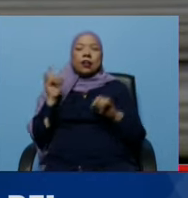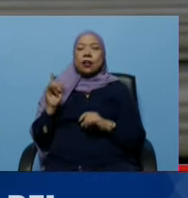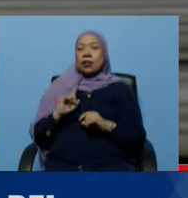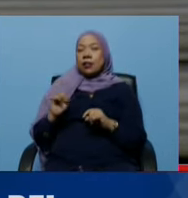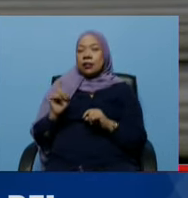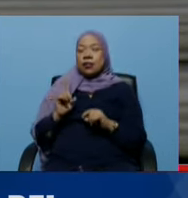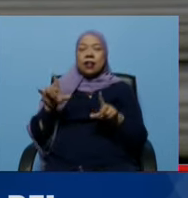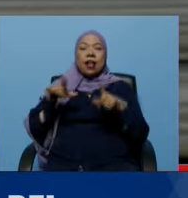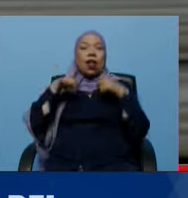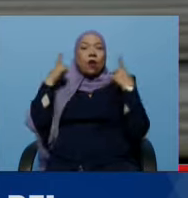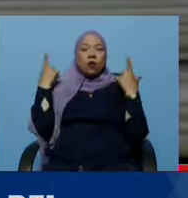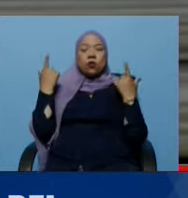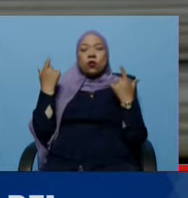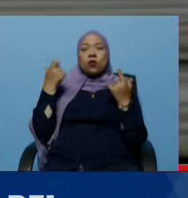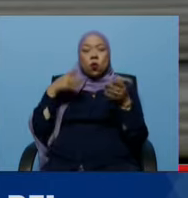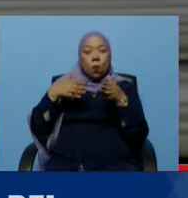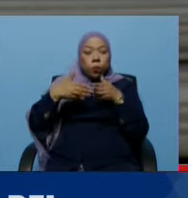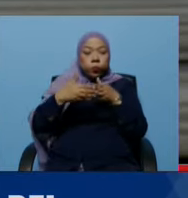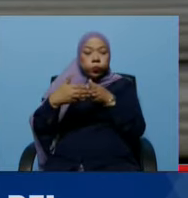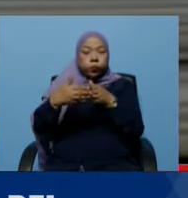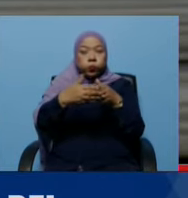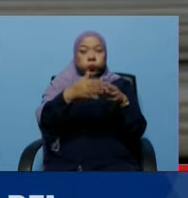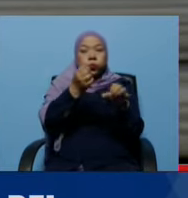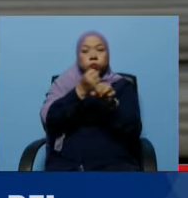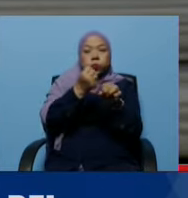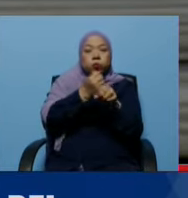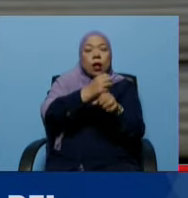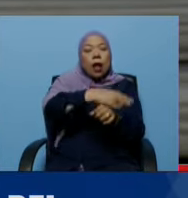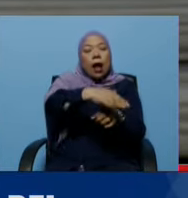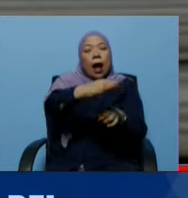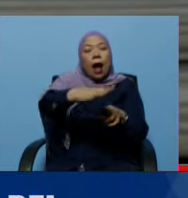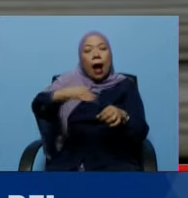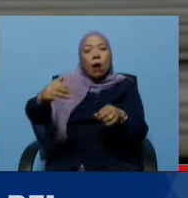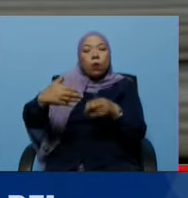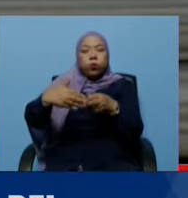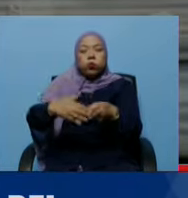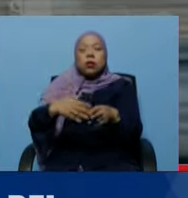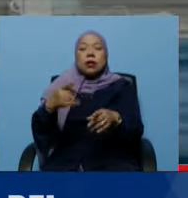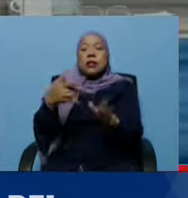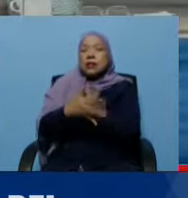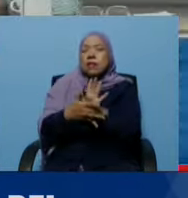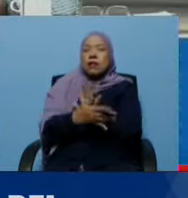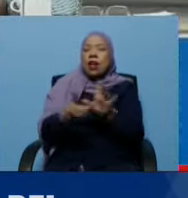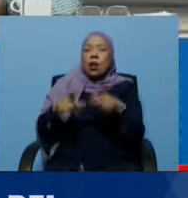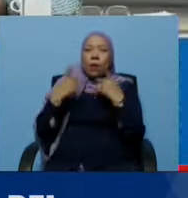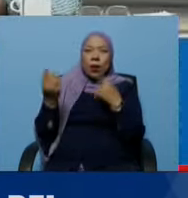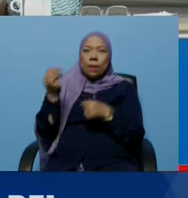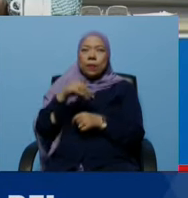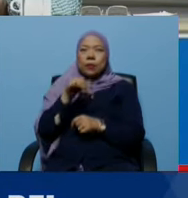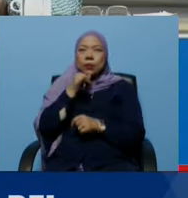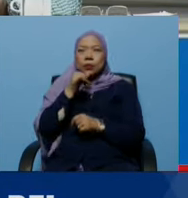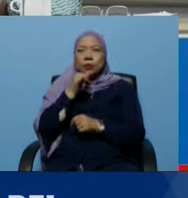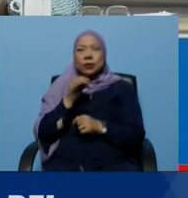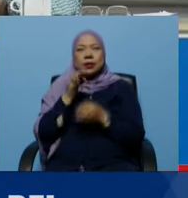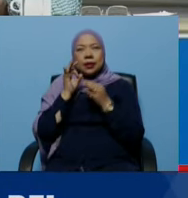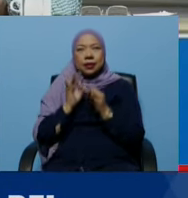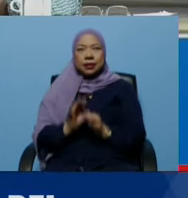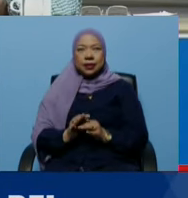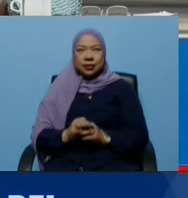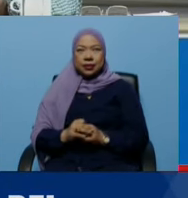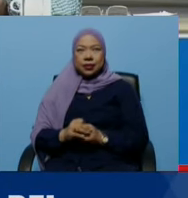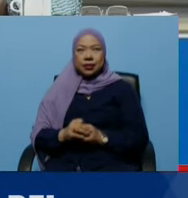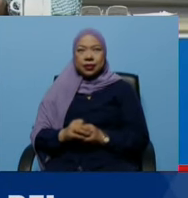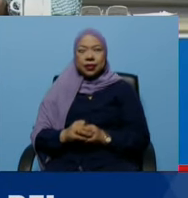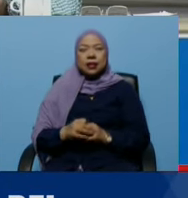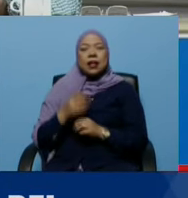La Guaira no solo es puerto. La Guaira es mucho más. Y vamos a ir precisamente en